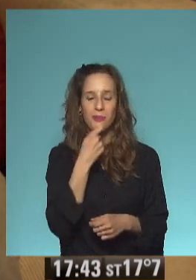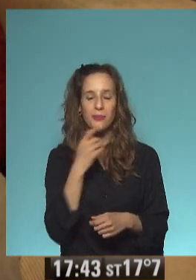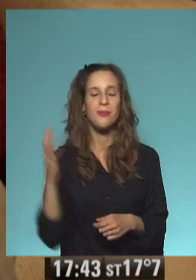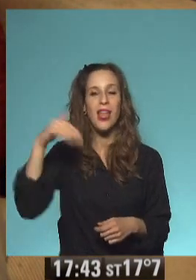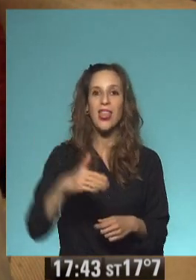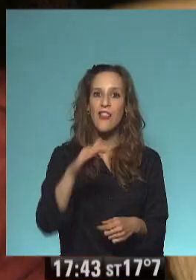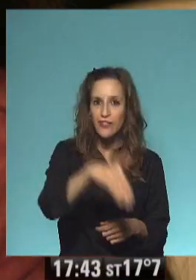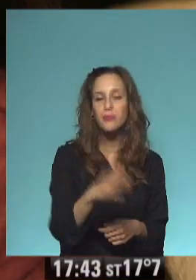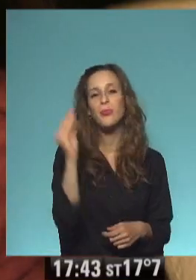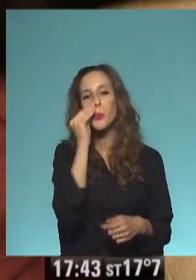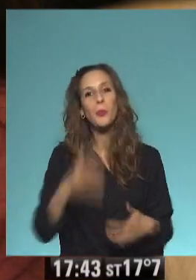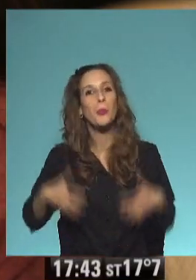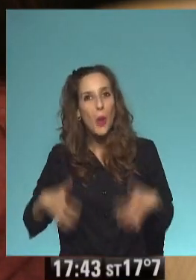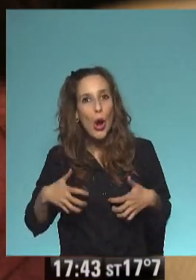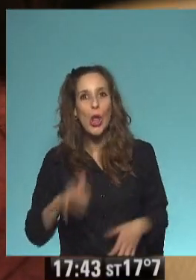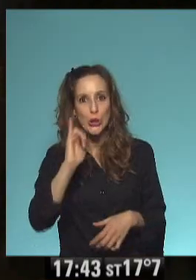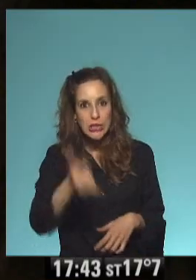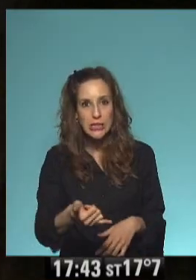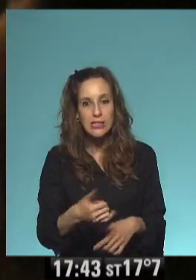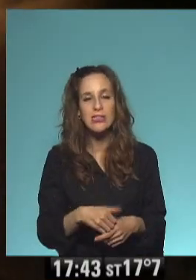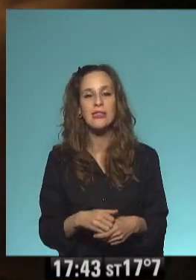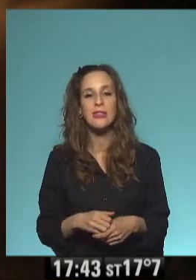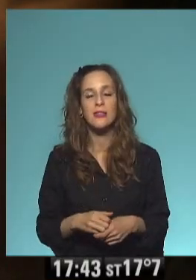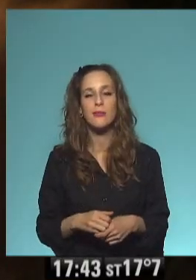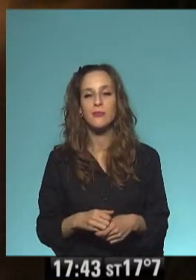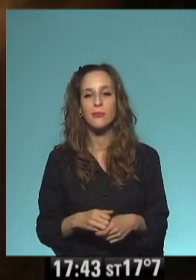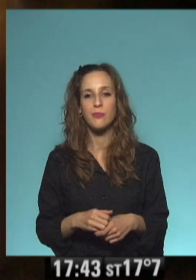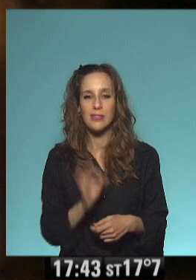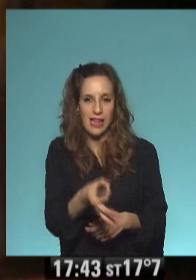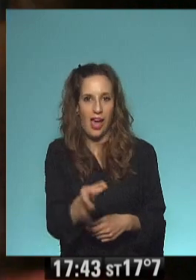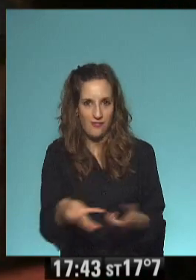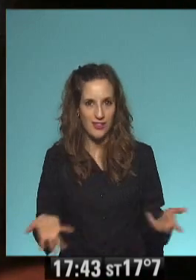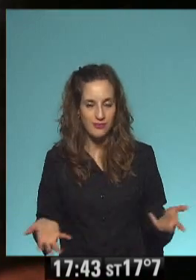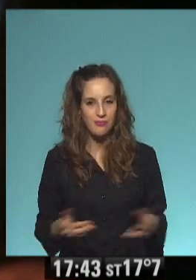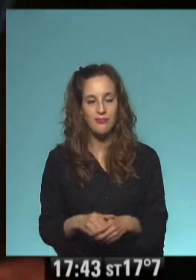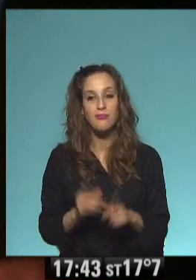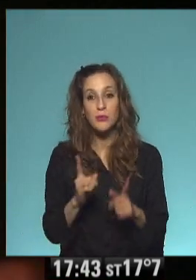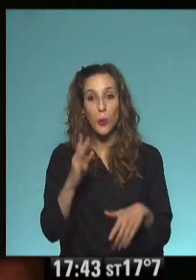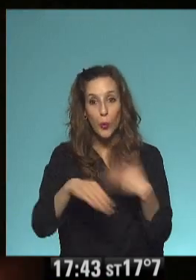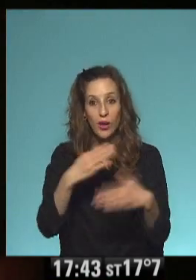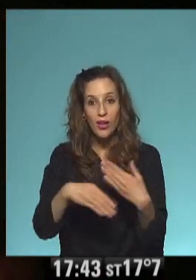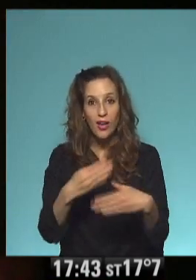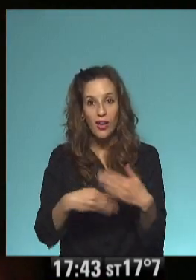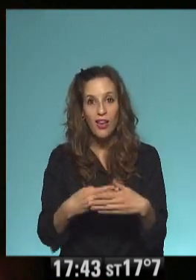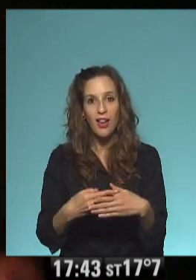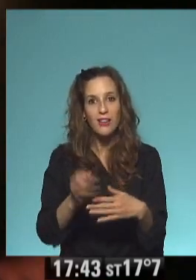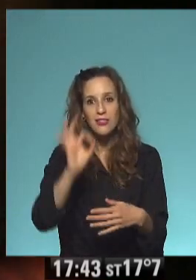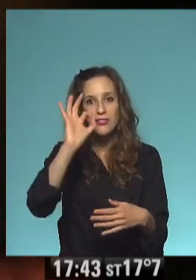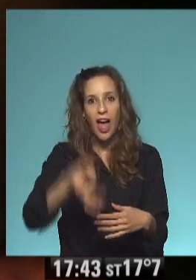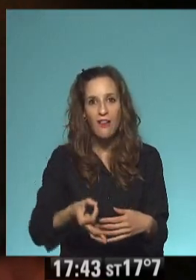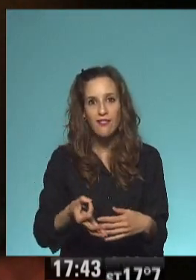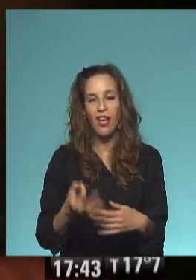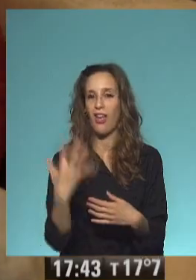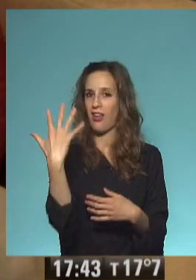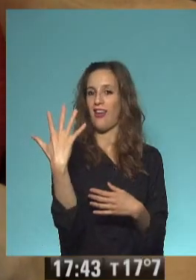los gorilas. Increíble, ¿no? Mirá. Está jugando frente al espejo. Se da cuenta que es él. Te voy a hacer un